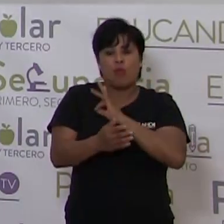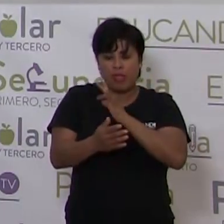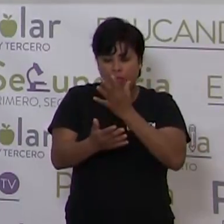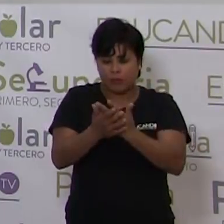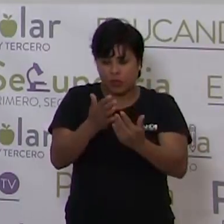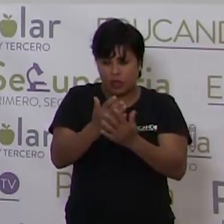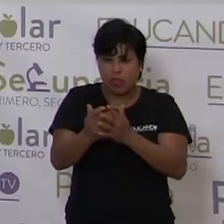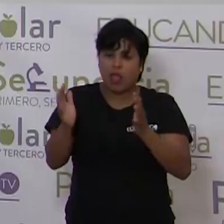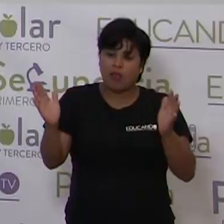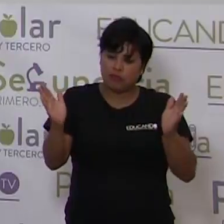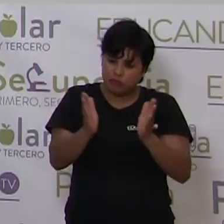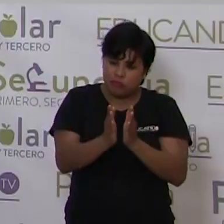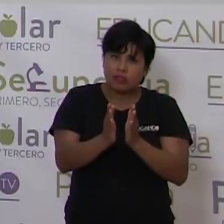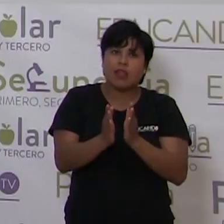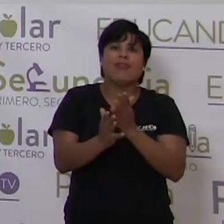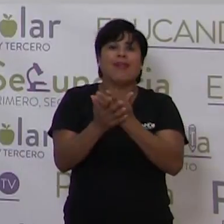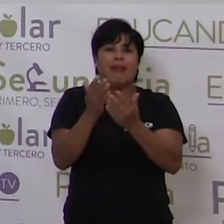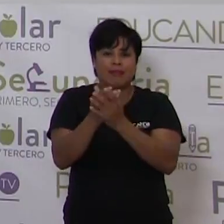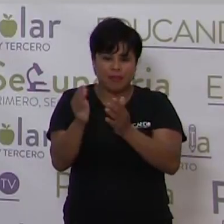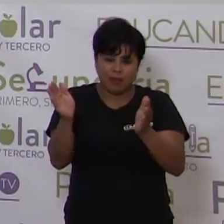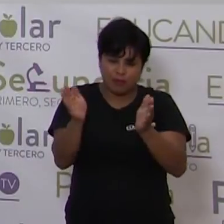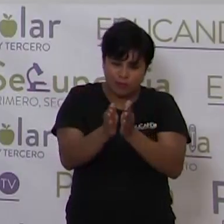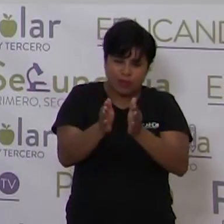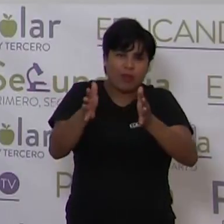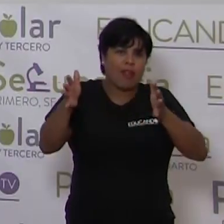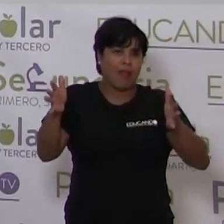una grande haces una pequeña.